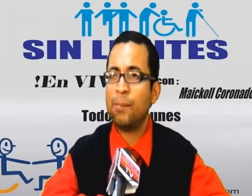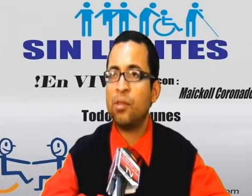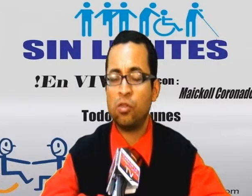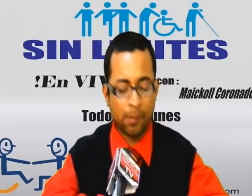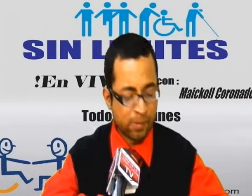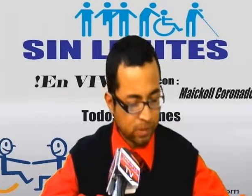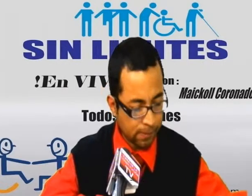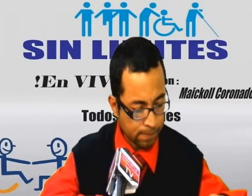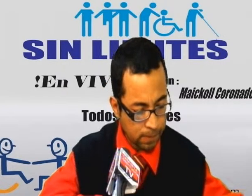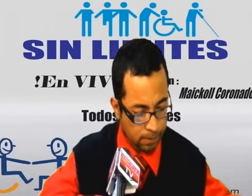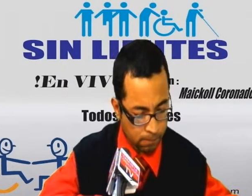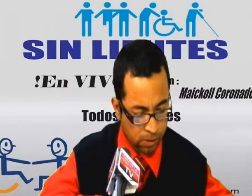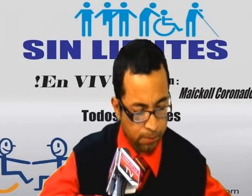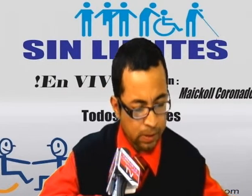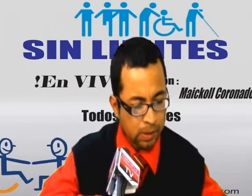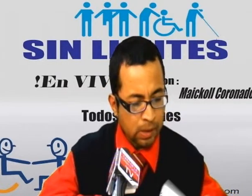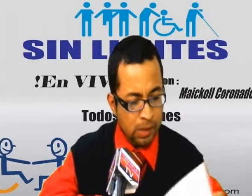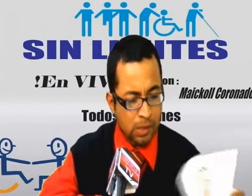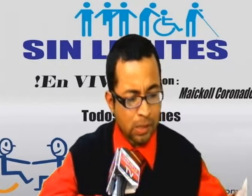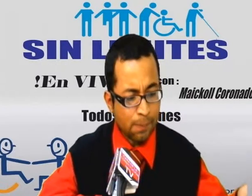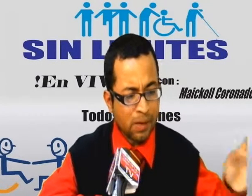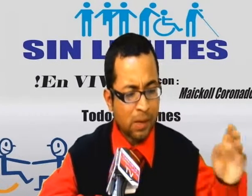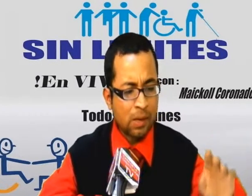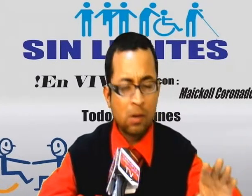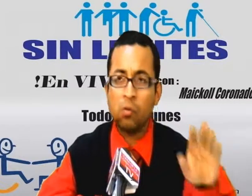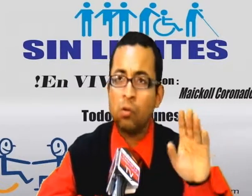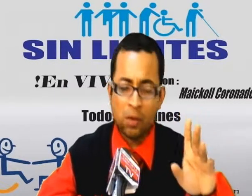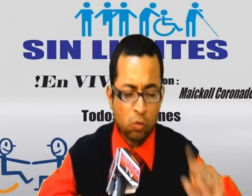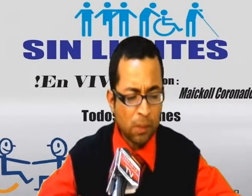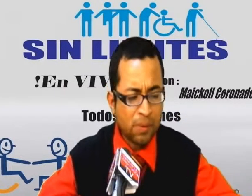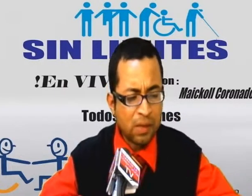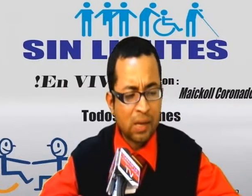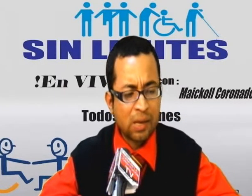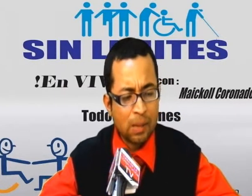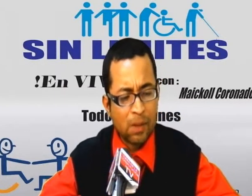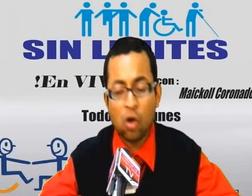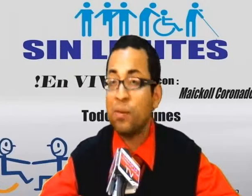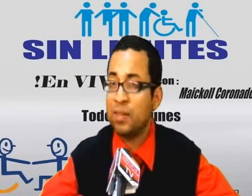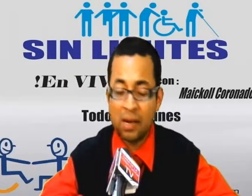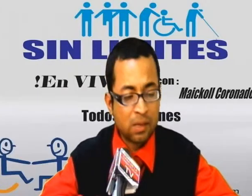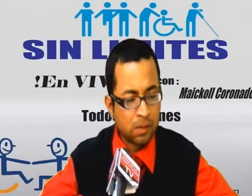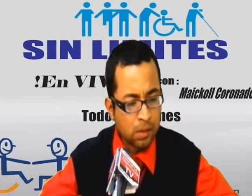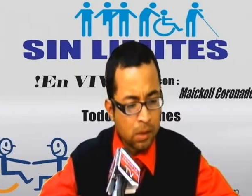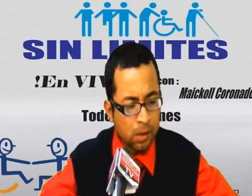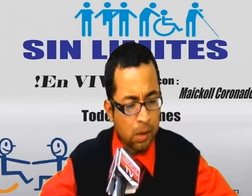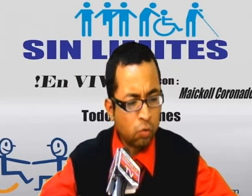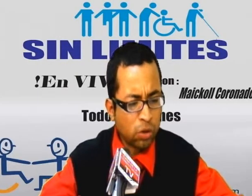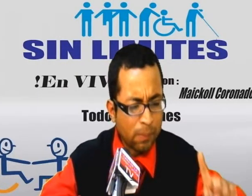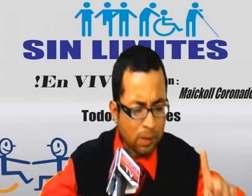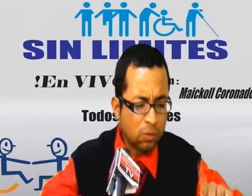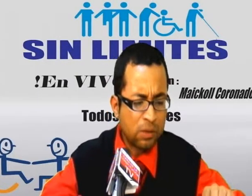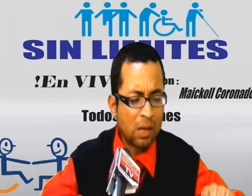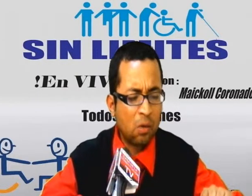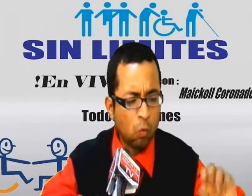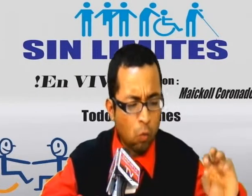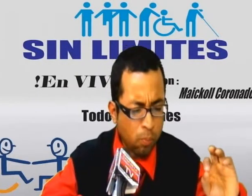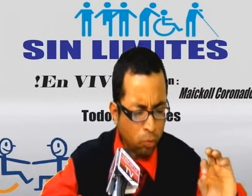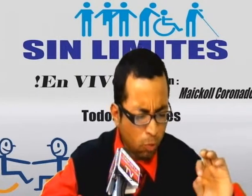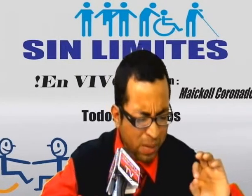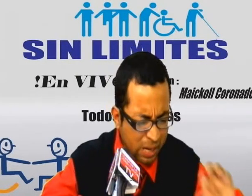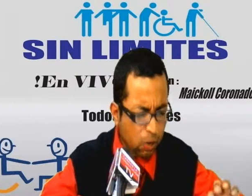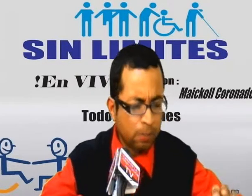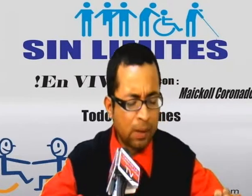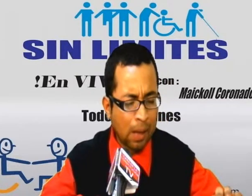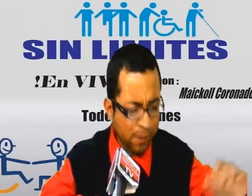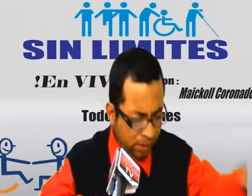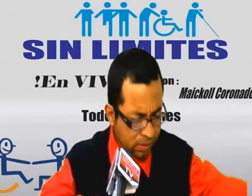hacia la persona con discapacidad. Bueno, y también, y justamente quería también comentarles que justamente un punto